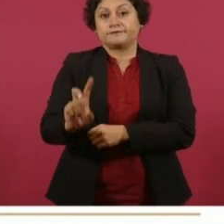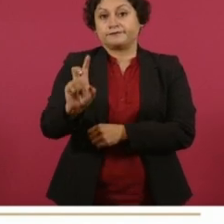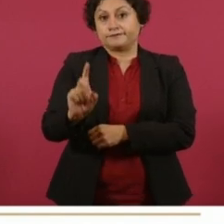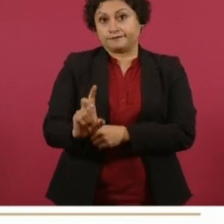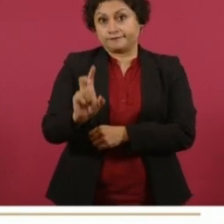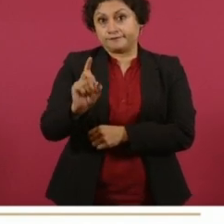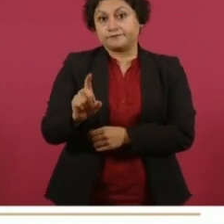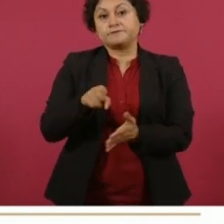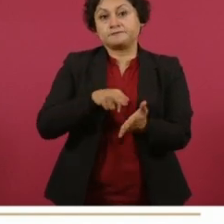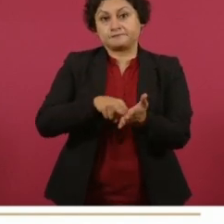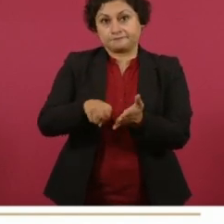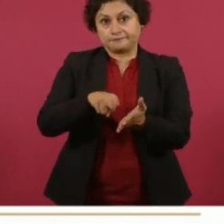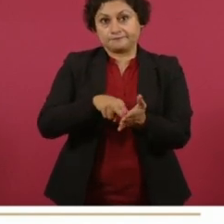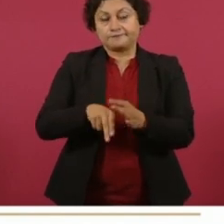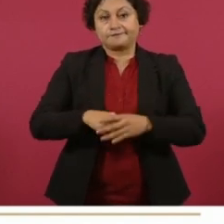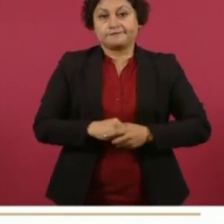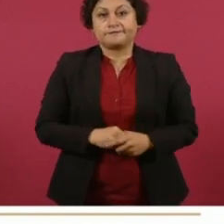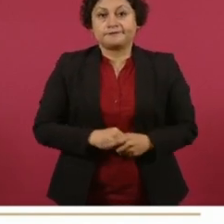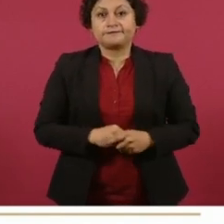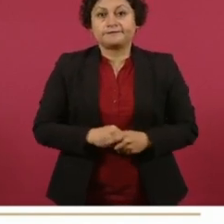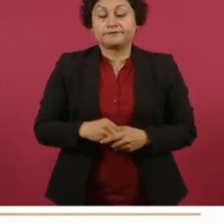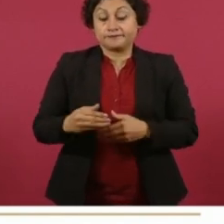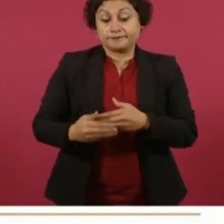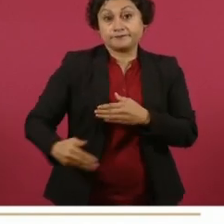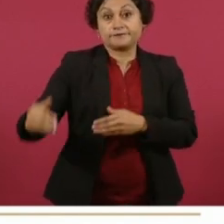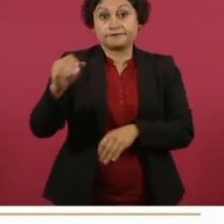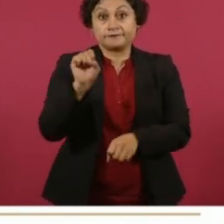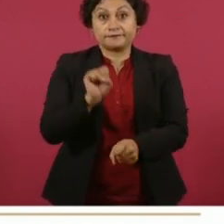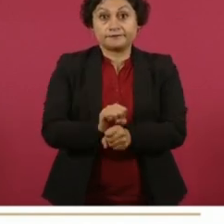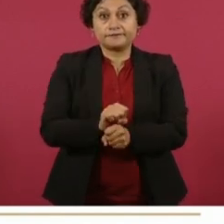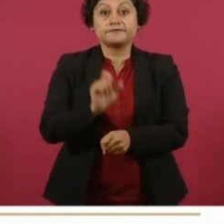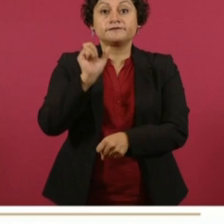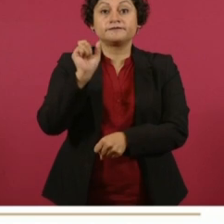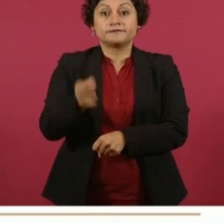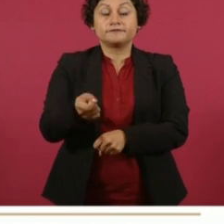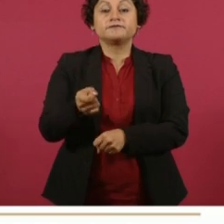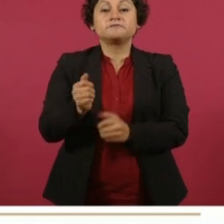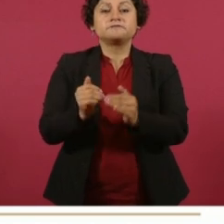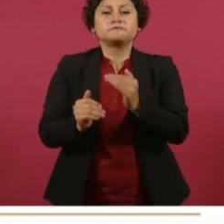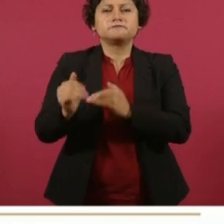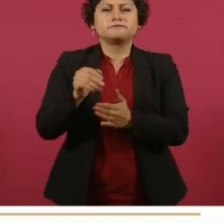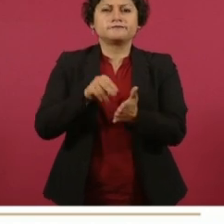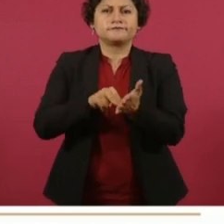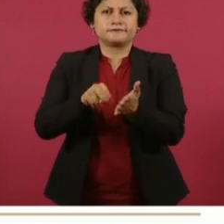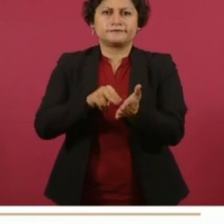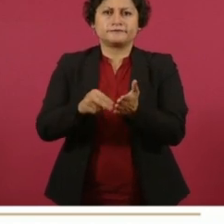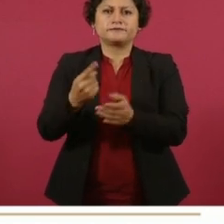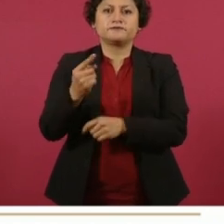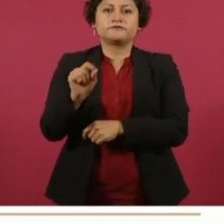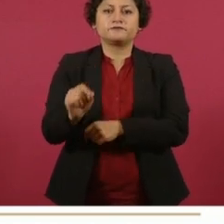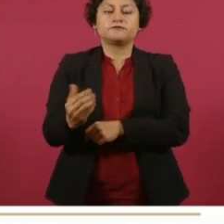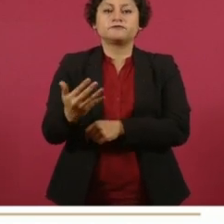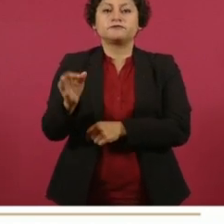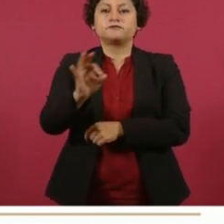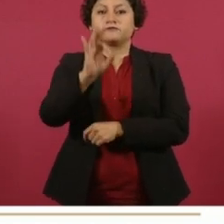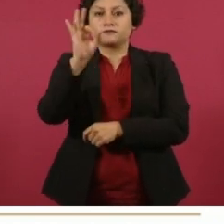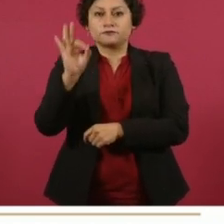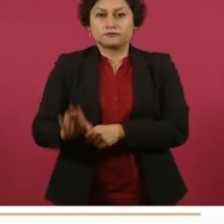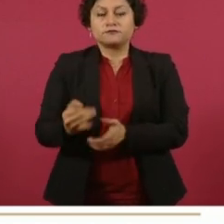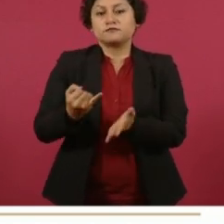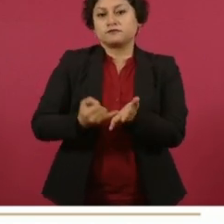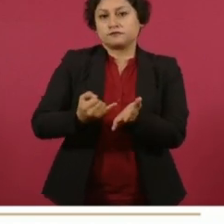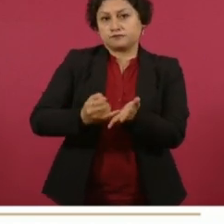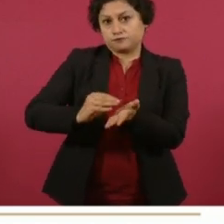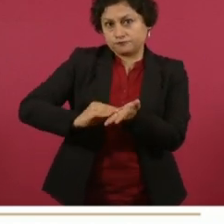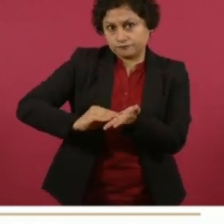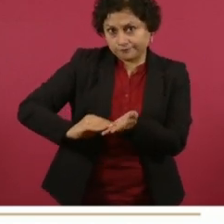24 pesos con 30 centavos el diésel. Para esta semana que inicia, únicamente el diésel tendrá 1.5% de incentivo fiscal.